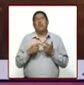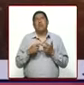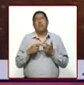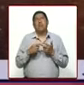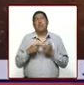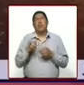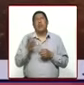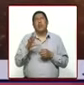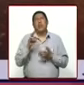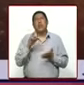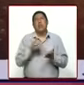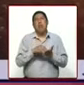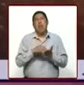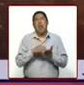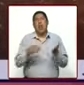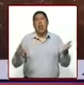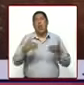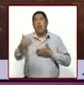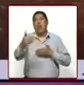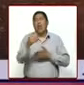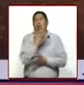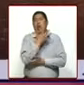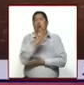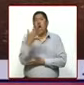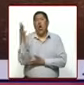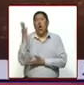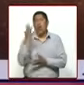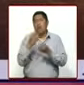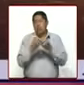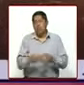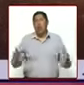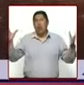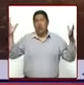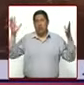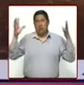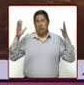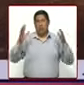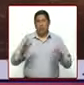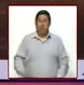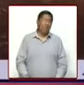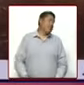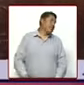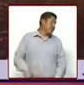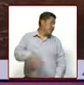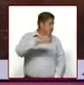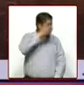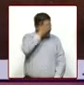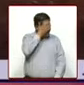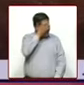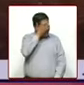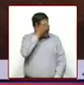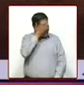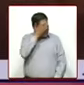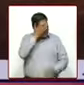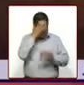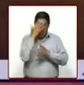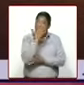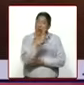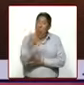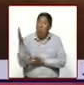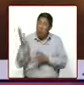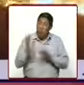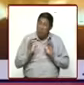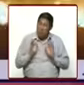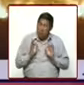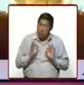de 17.000 hectáreas ya de bosque virgen, ¿no? Qué lamentable. Bosque virgen. Hemos escuchado lo